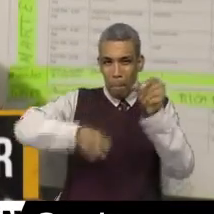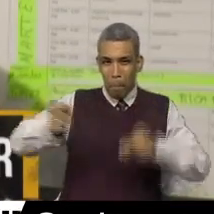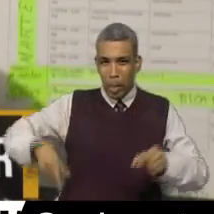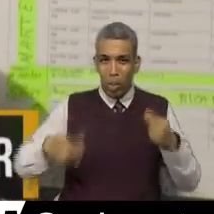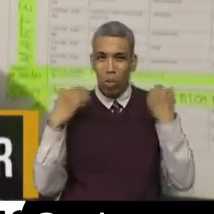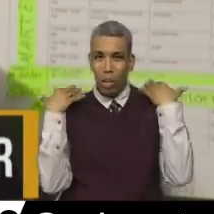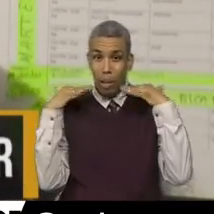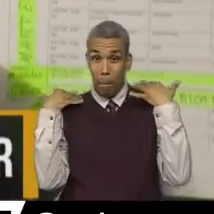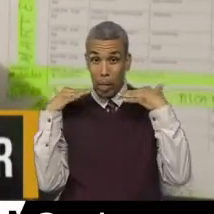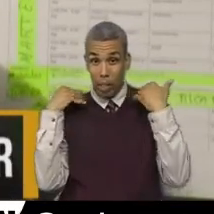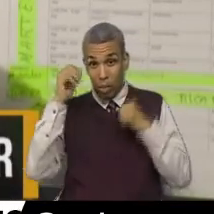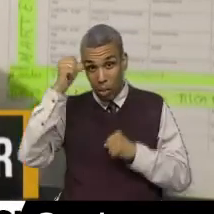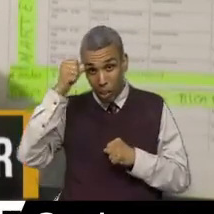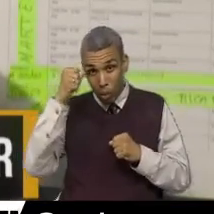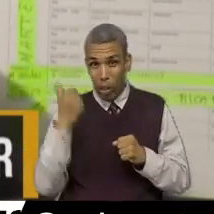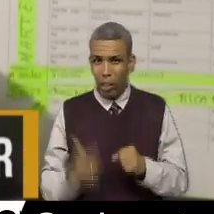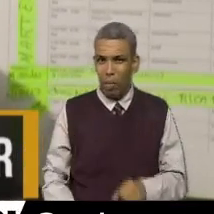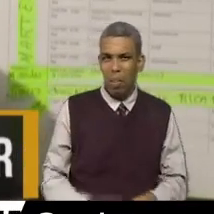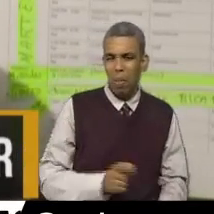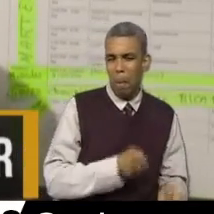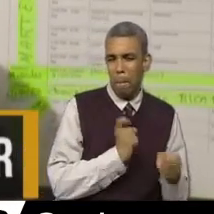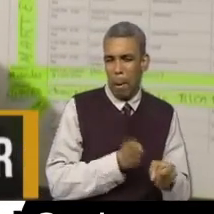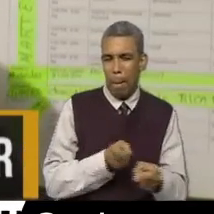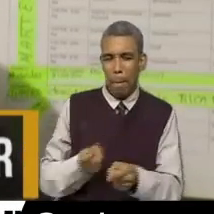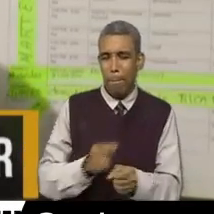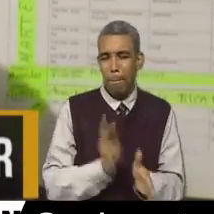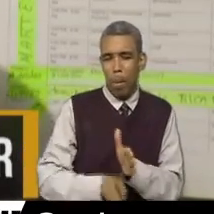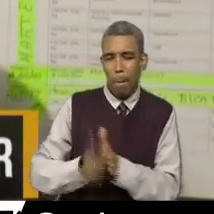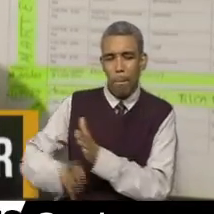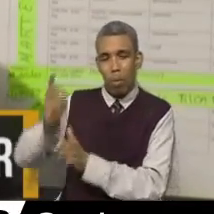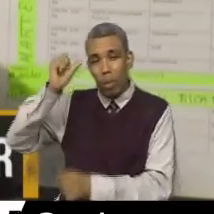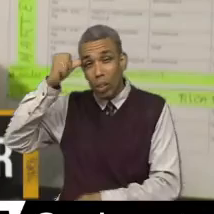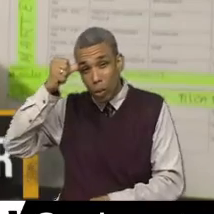han pasado a mayores, pero verbalmente sí han habido